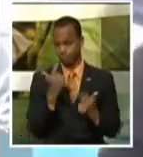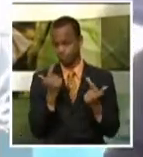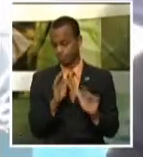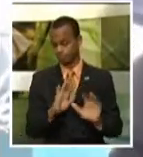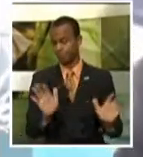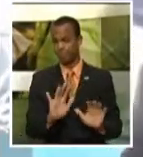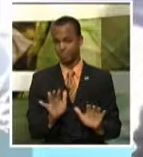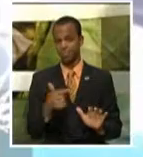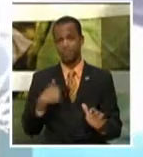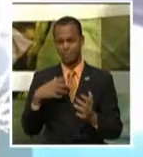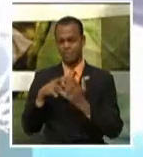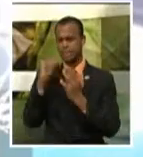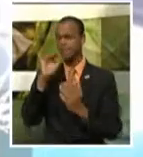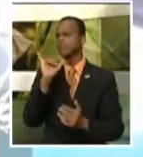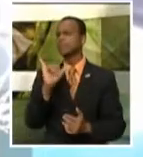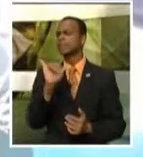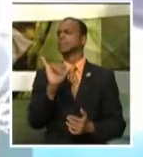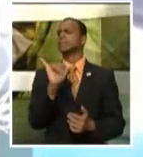Yo lo aprendí.